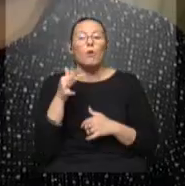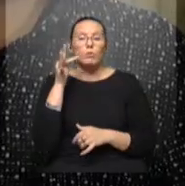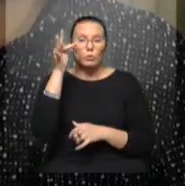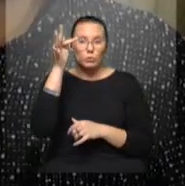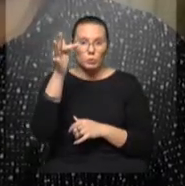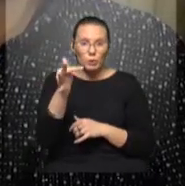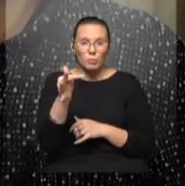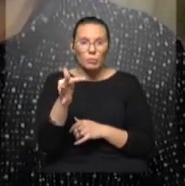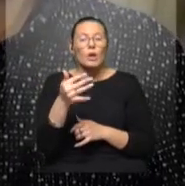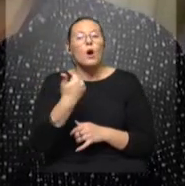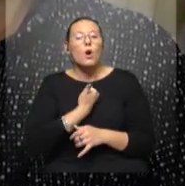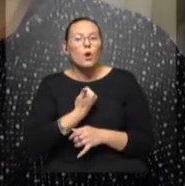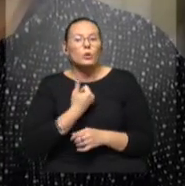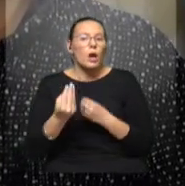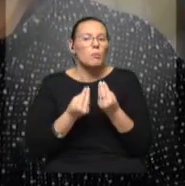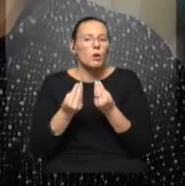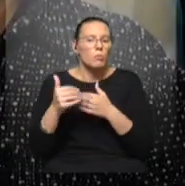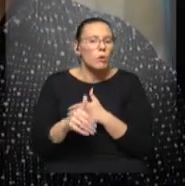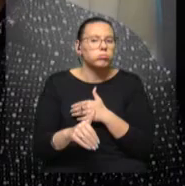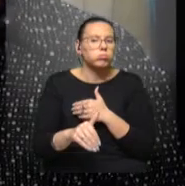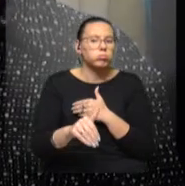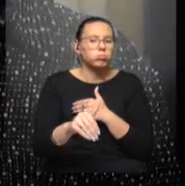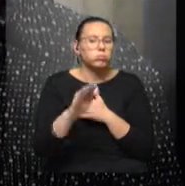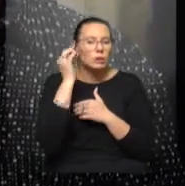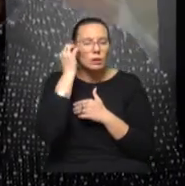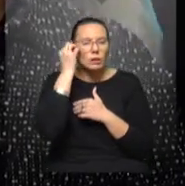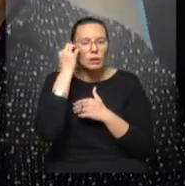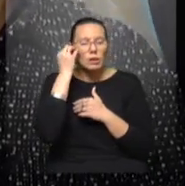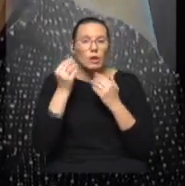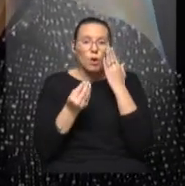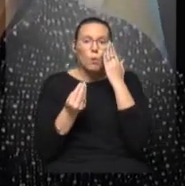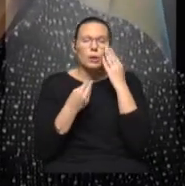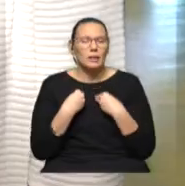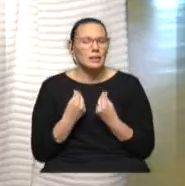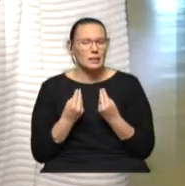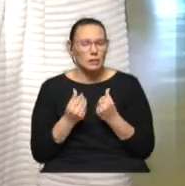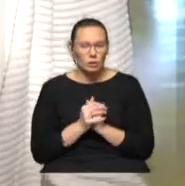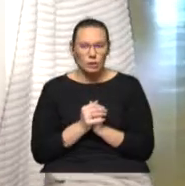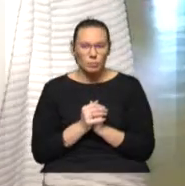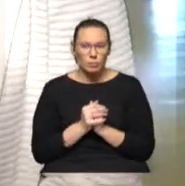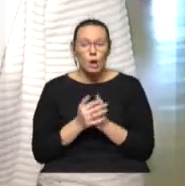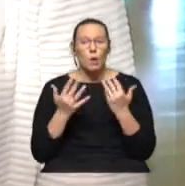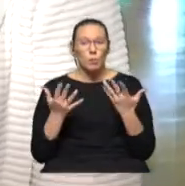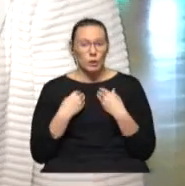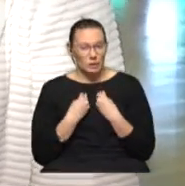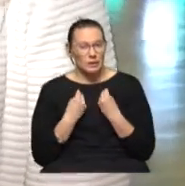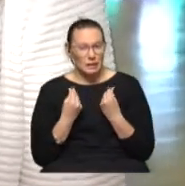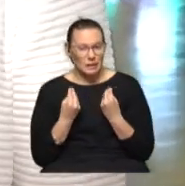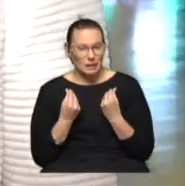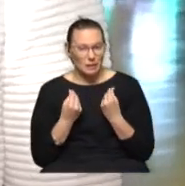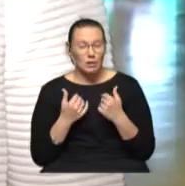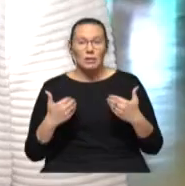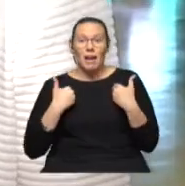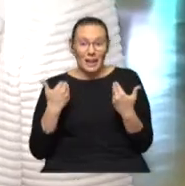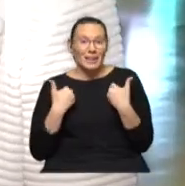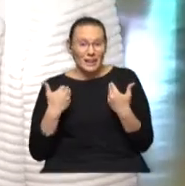futuro. Contame cómo ha transcurrido y bueno, cuáles son las sensaciones. Bueno, las sensaciones son de mucha